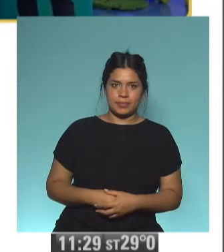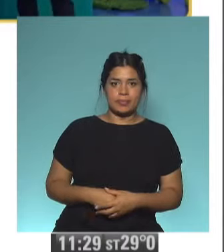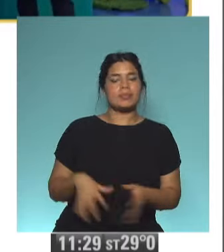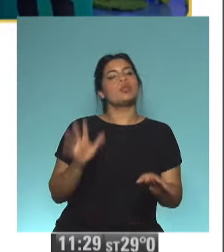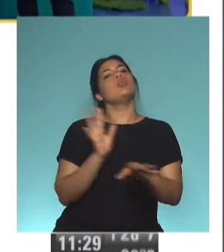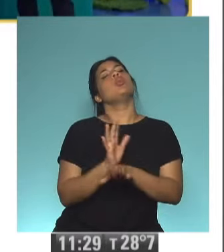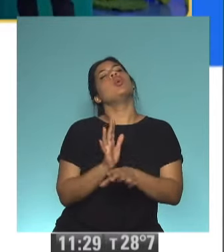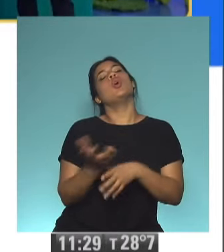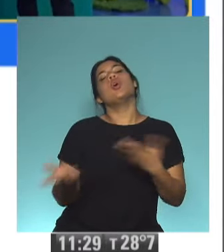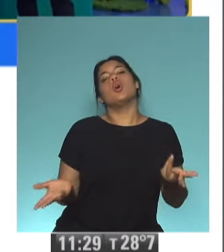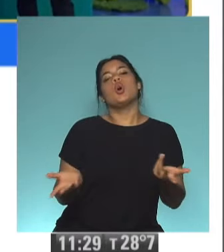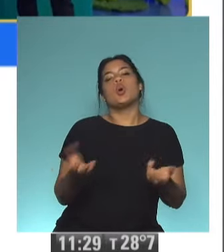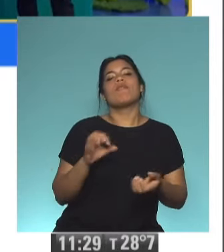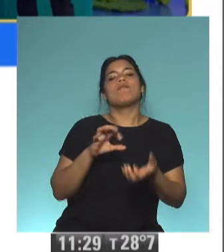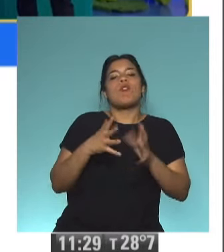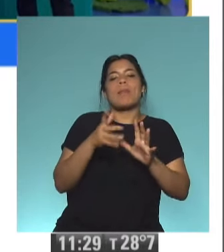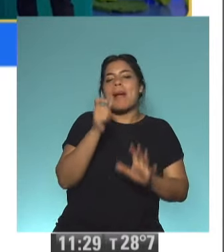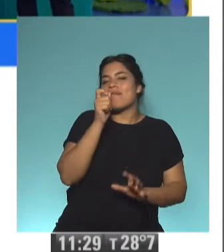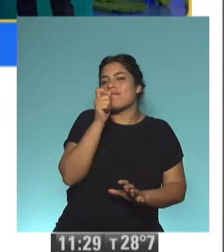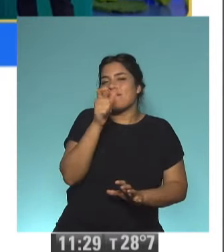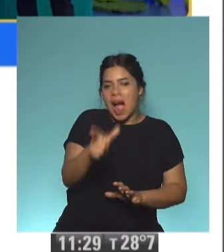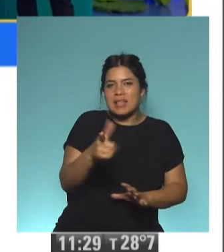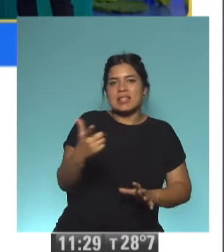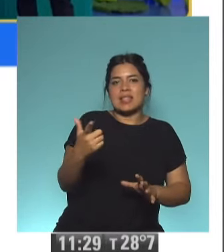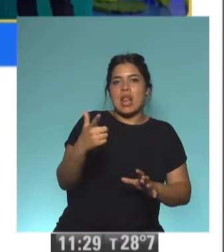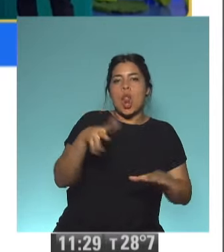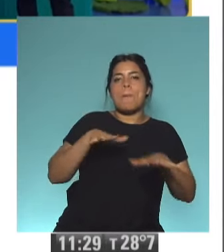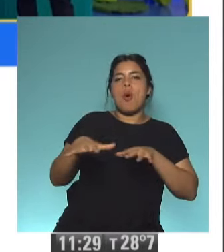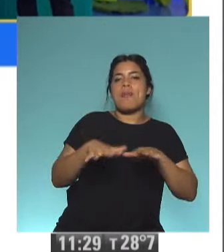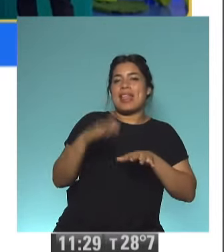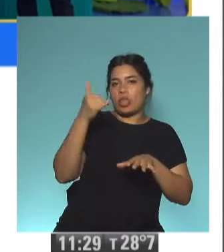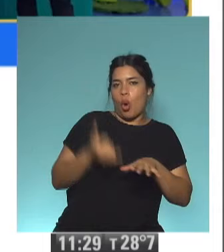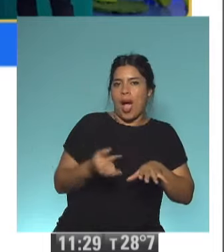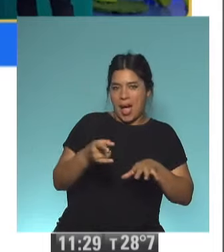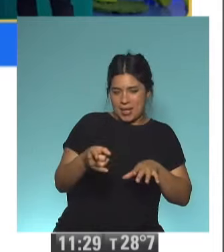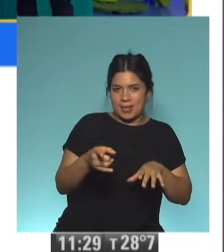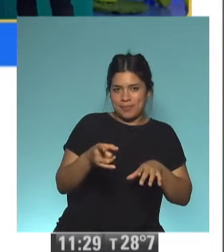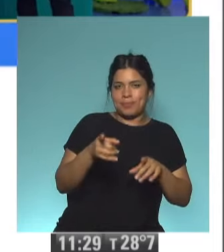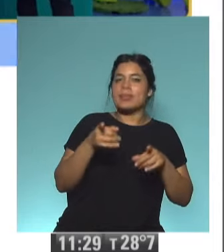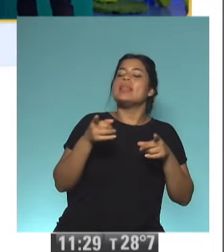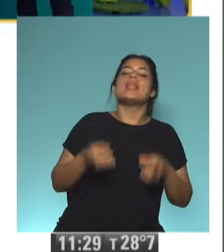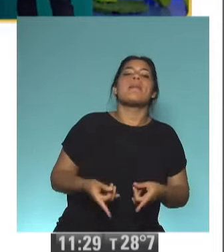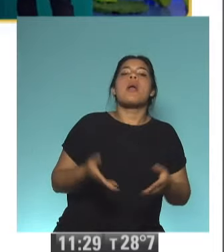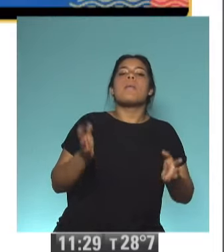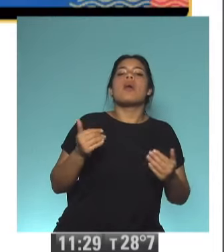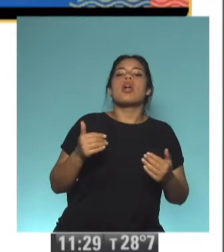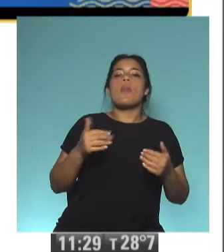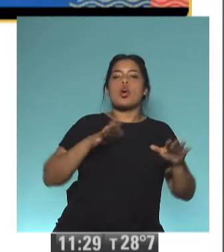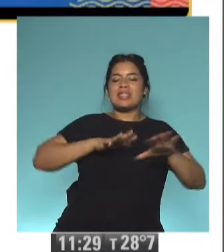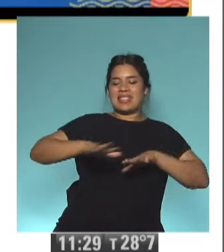Son mecanismos simples que generan movimiento y se arma solos, como una